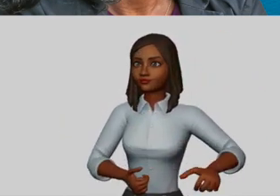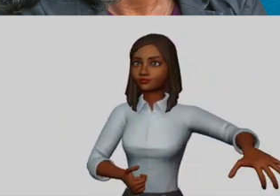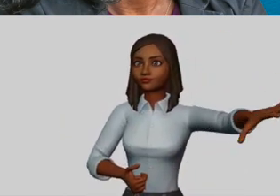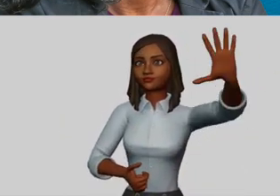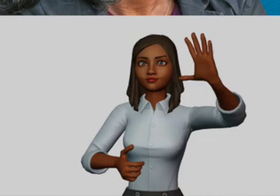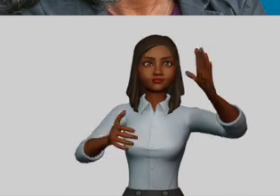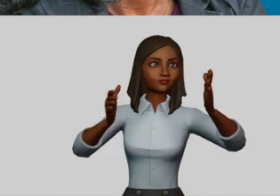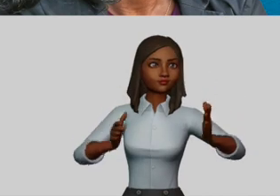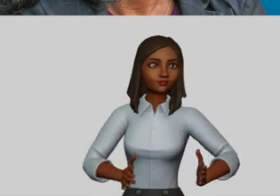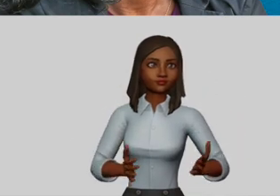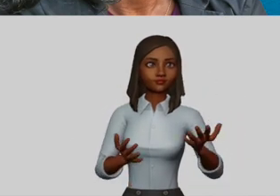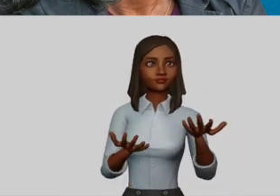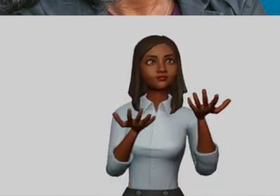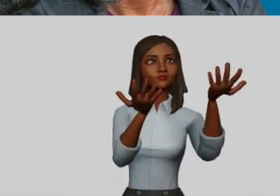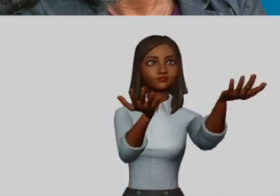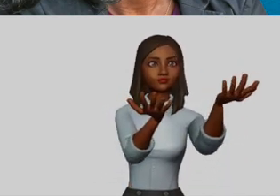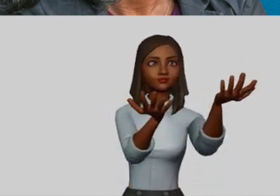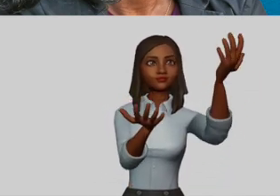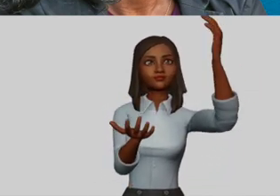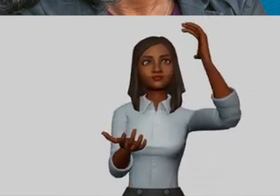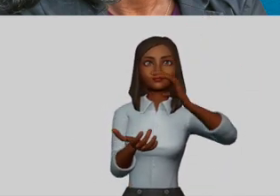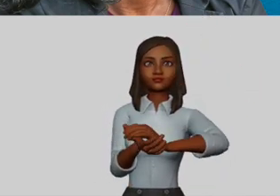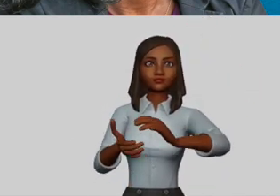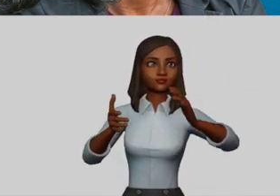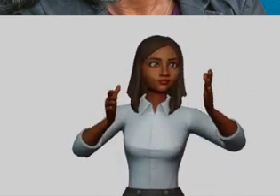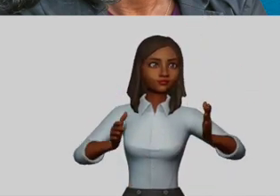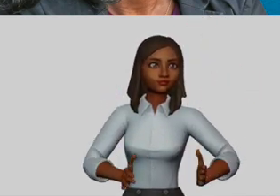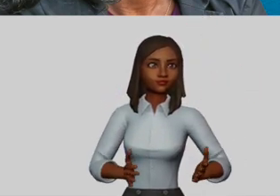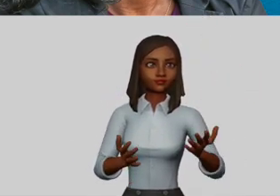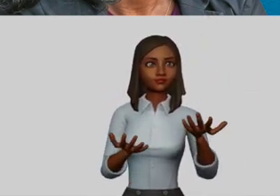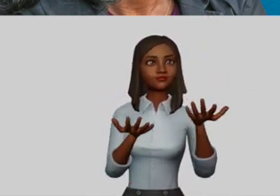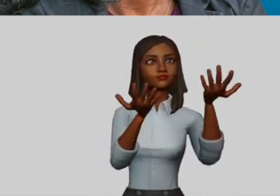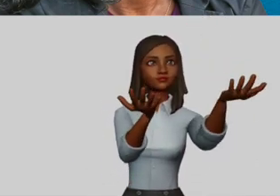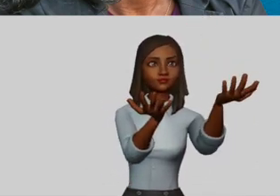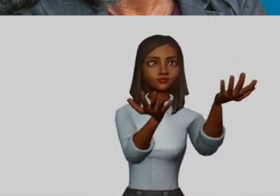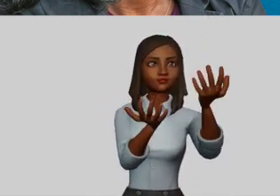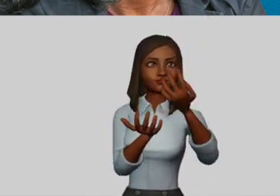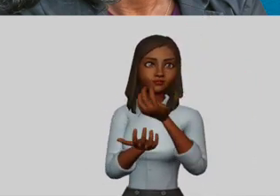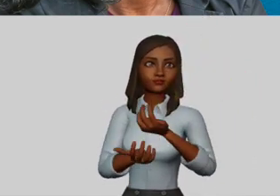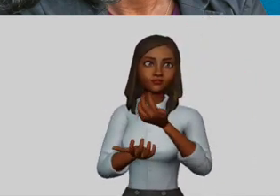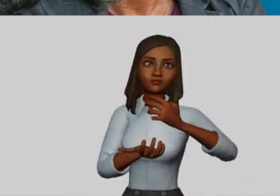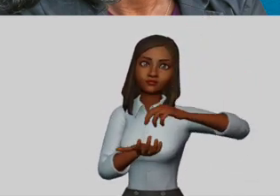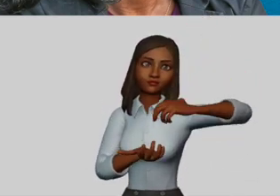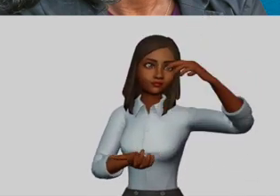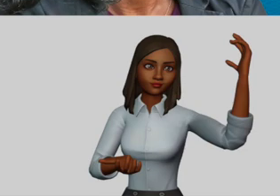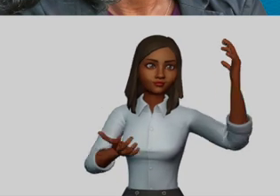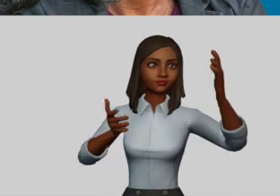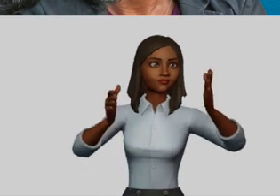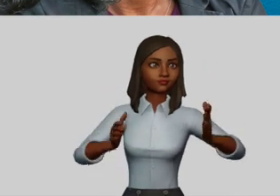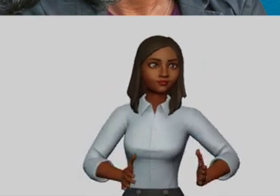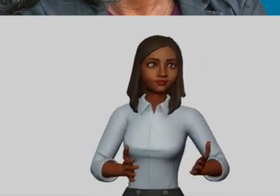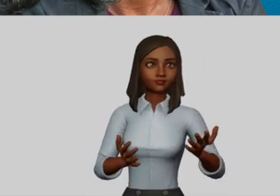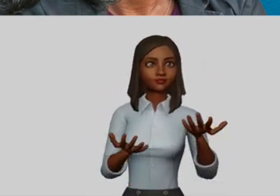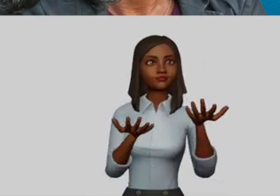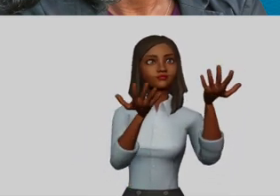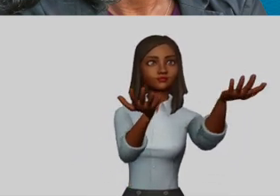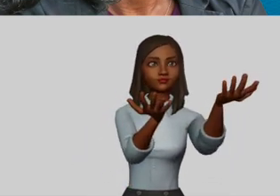Uh-huh. Vamos a ser sinceros. Entonces, de verdad que me dolió mucho